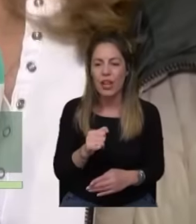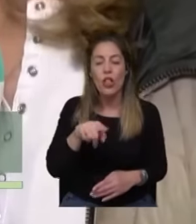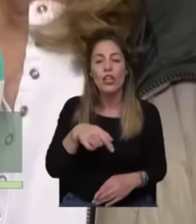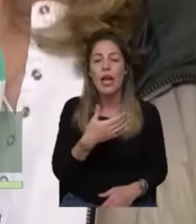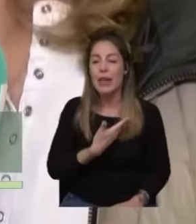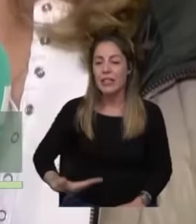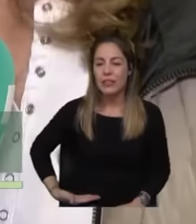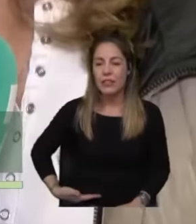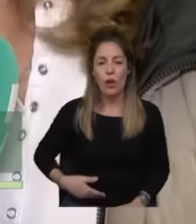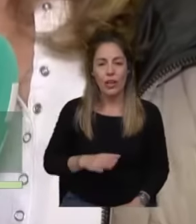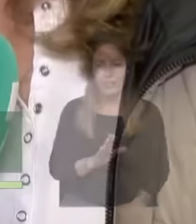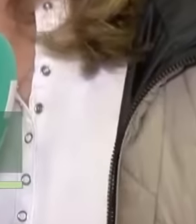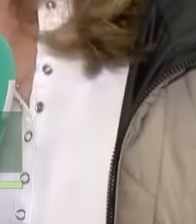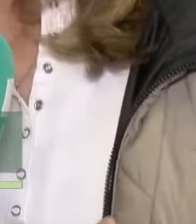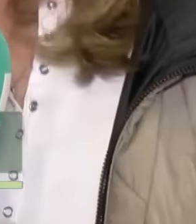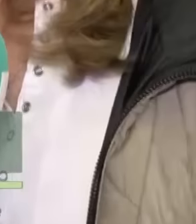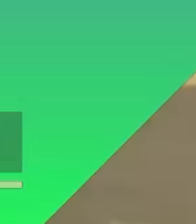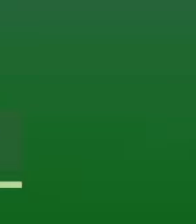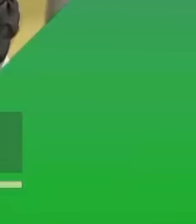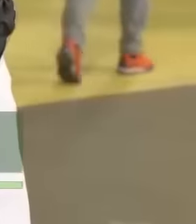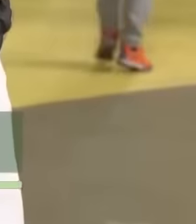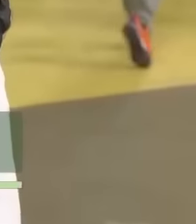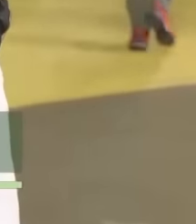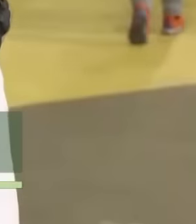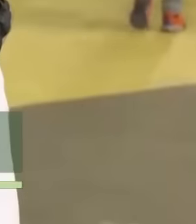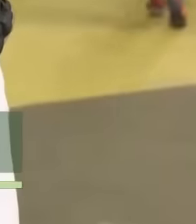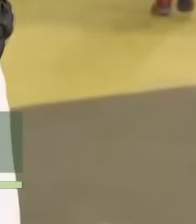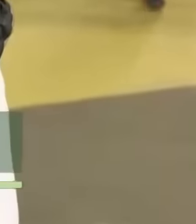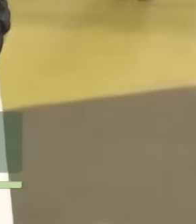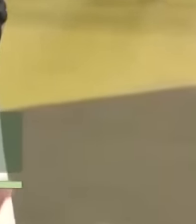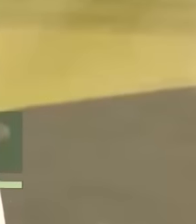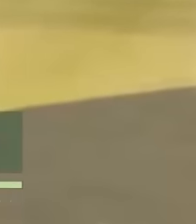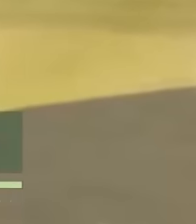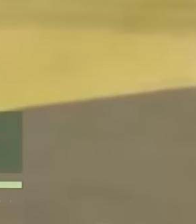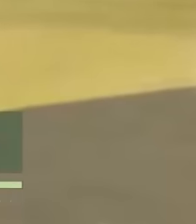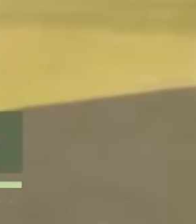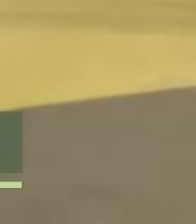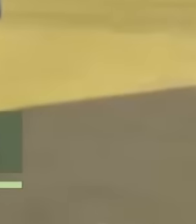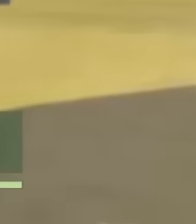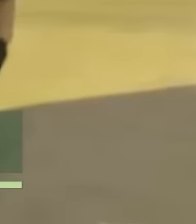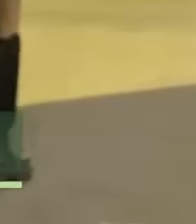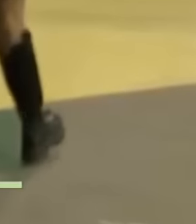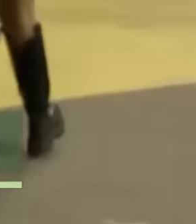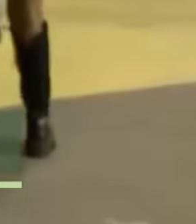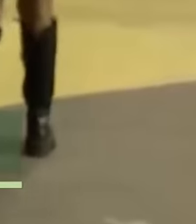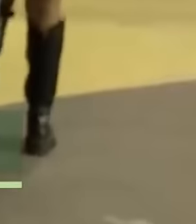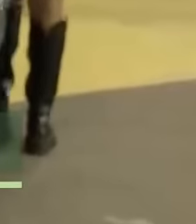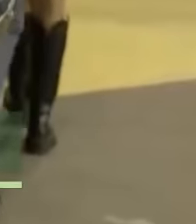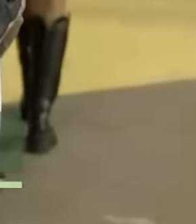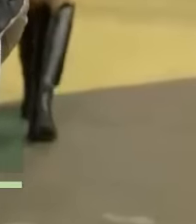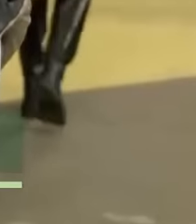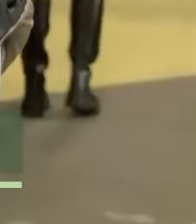presidente opta por no decir las cosas como realmente son. El otro día en la rueda de prensa veíamos, bueno,